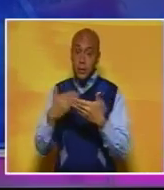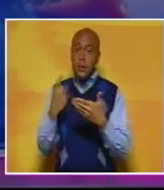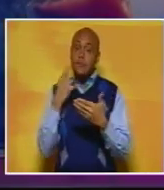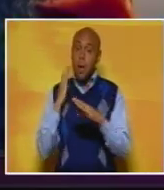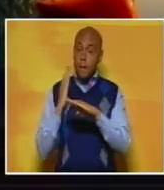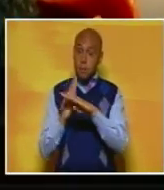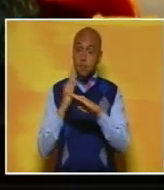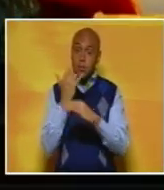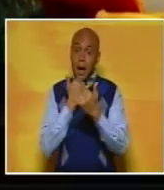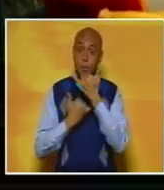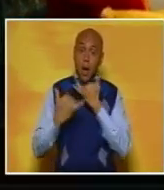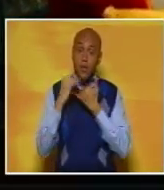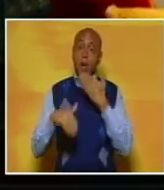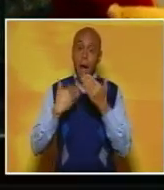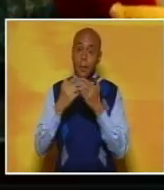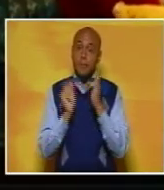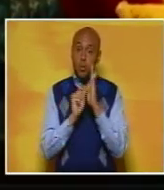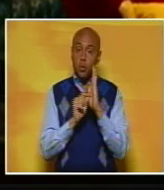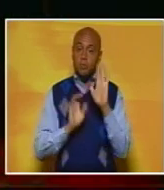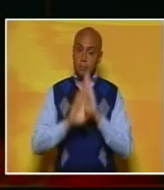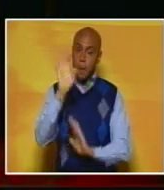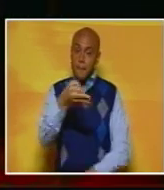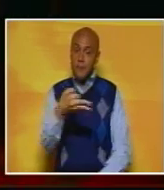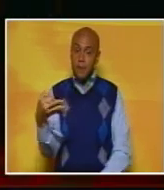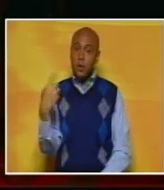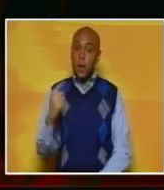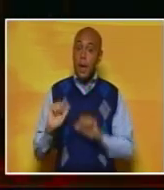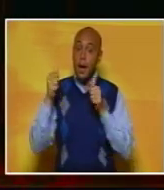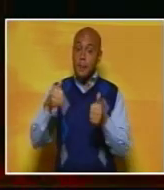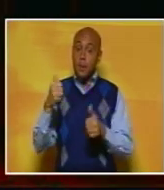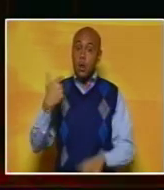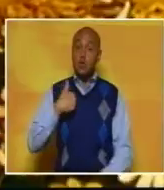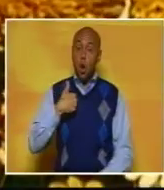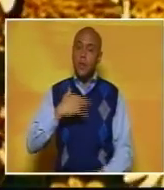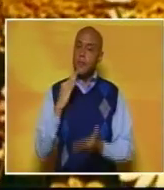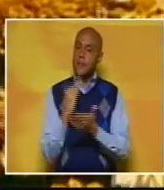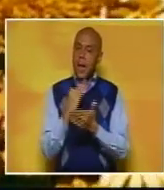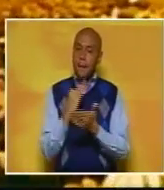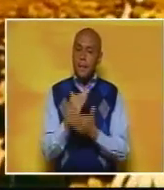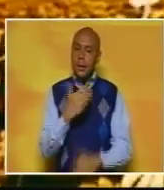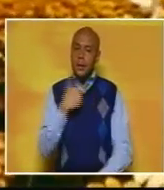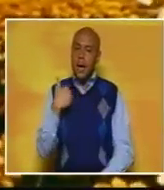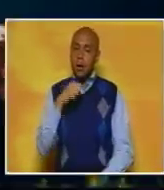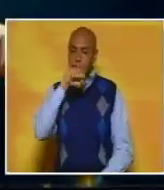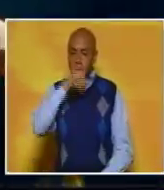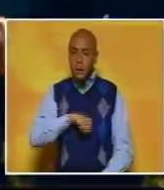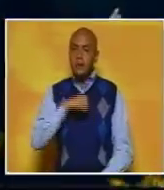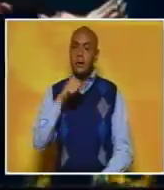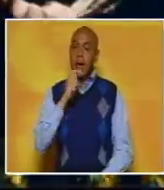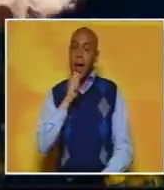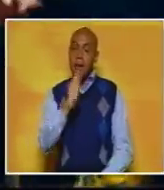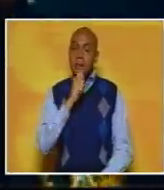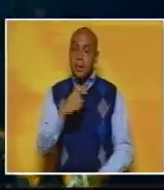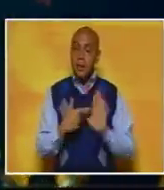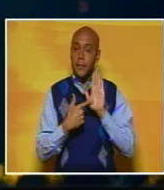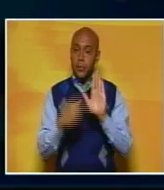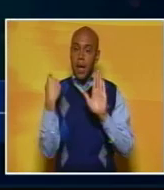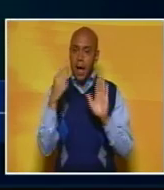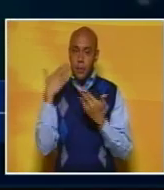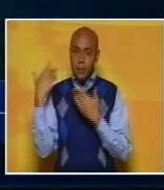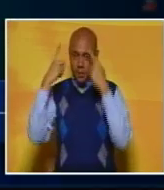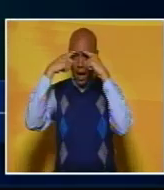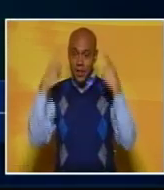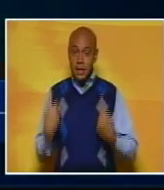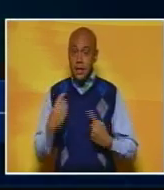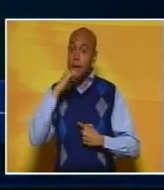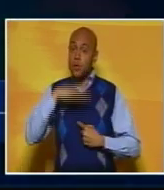hasta su gran éxito. El video promocional de este material comienza con la frase "Yo siempre quise ser artista", donde se ven escenas inéditas de ella cuando